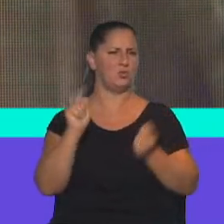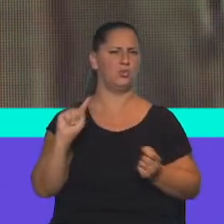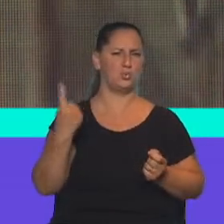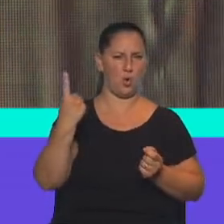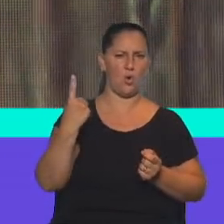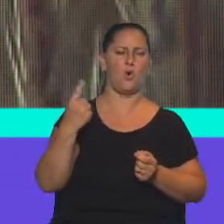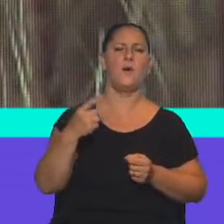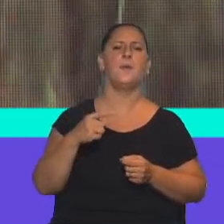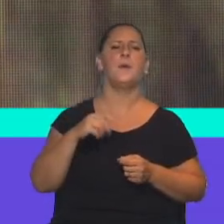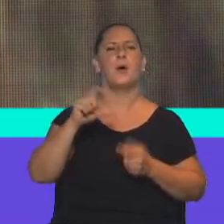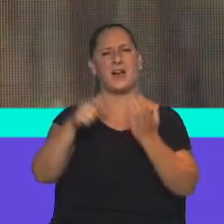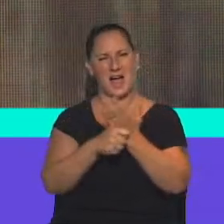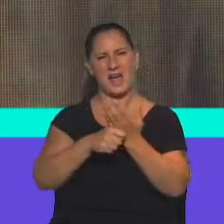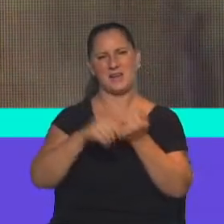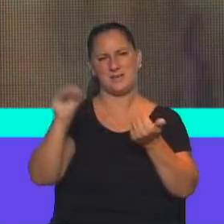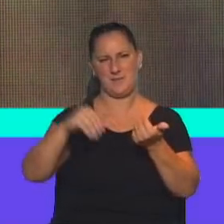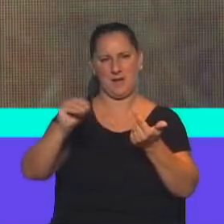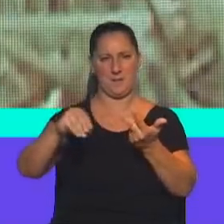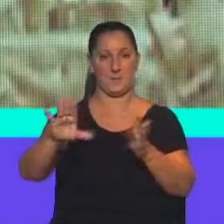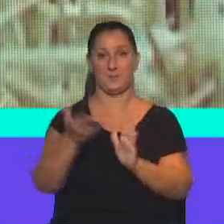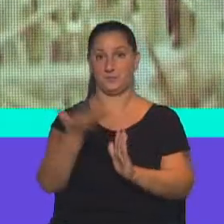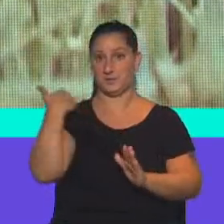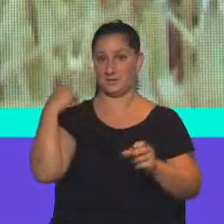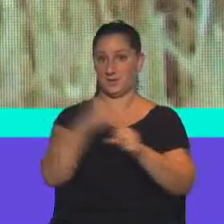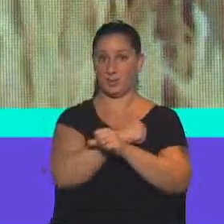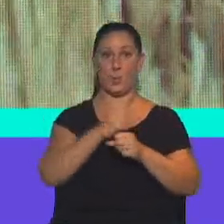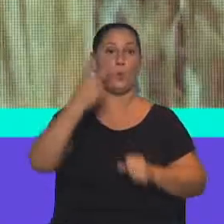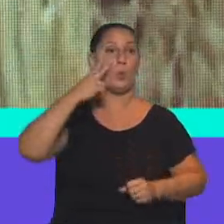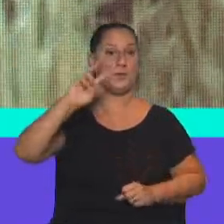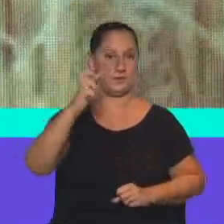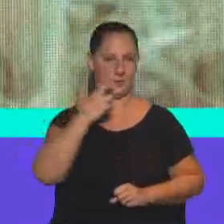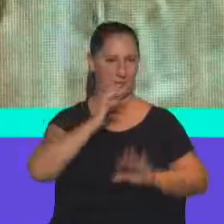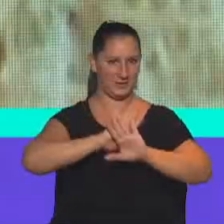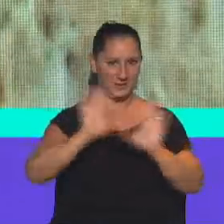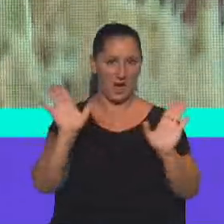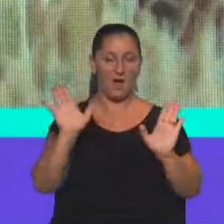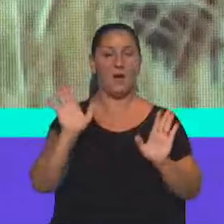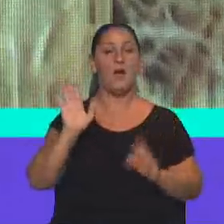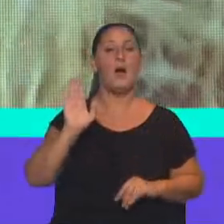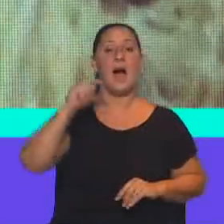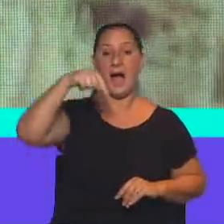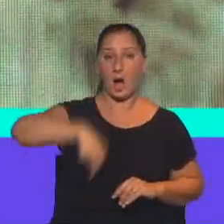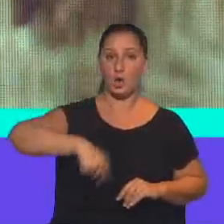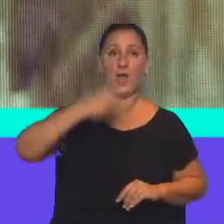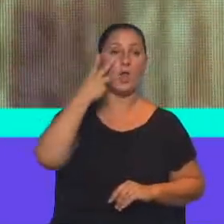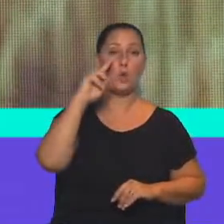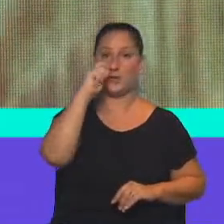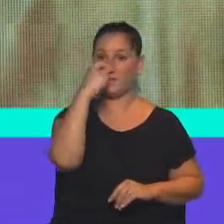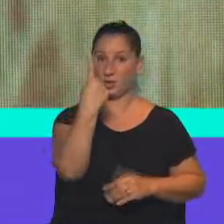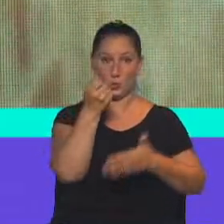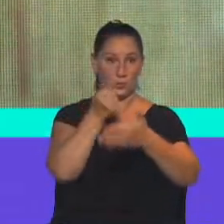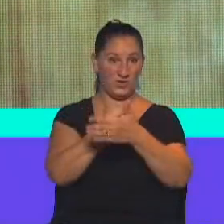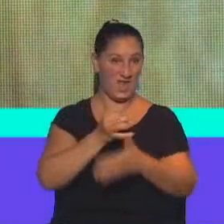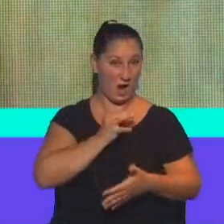Después también estaba el caso de la carne, bueno. Eso se aprobó en 2019. Sí. Y ahora, en el 2021, a fin de